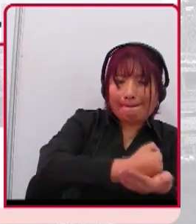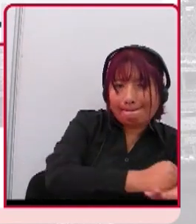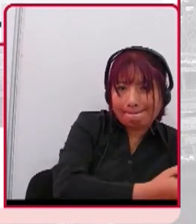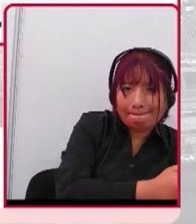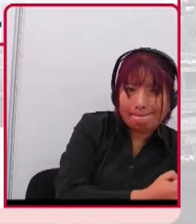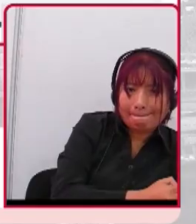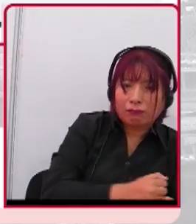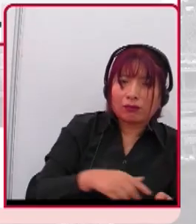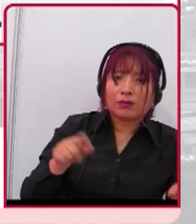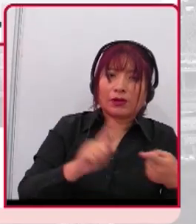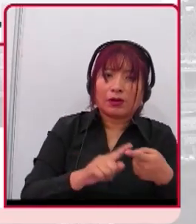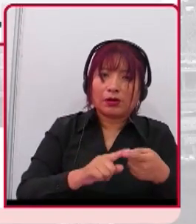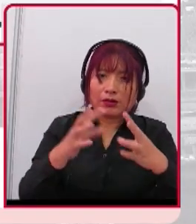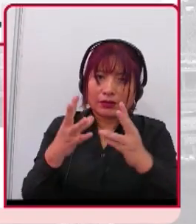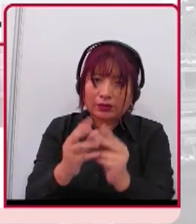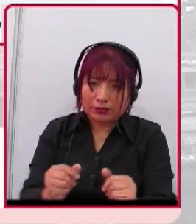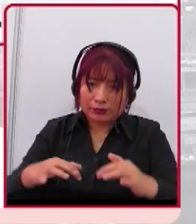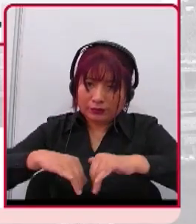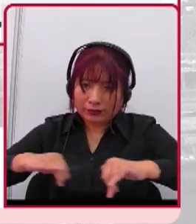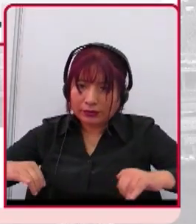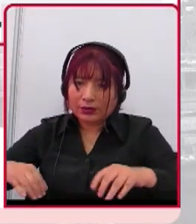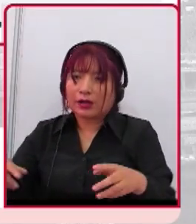de flotación.